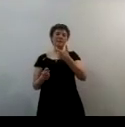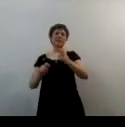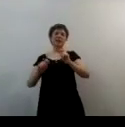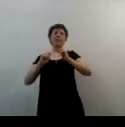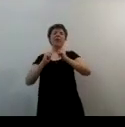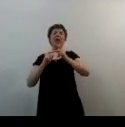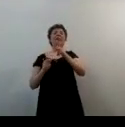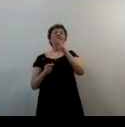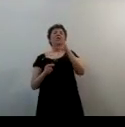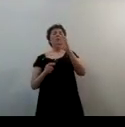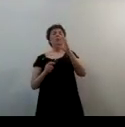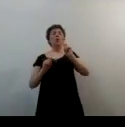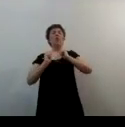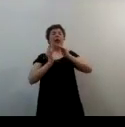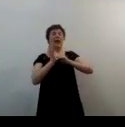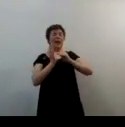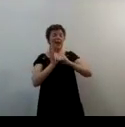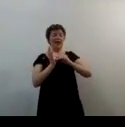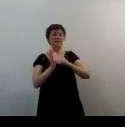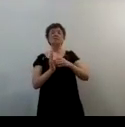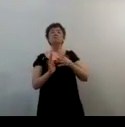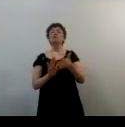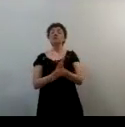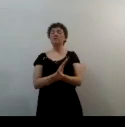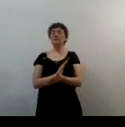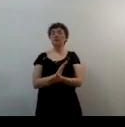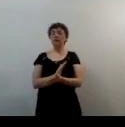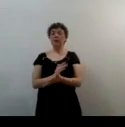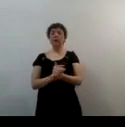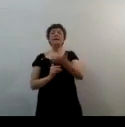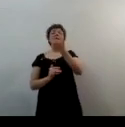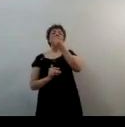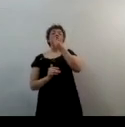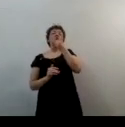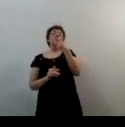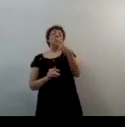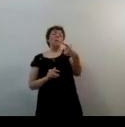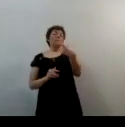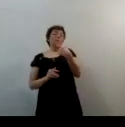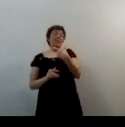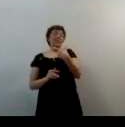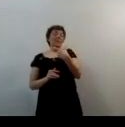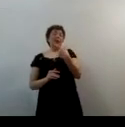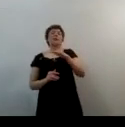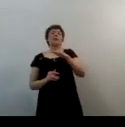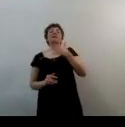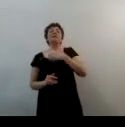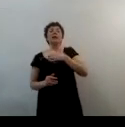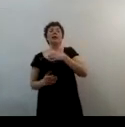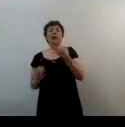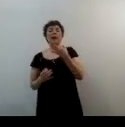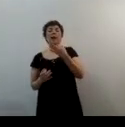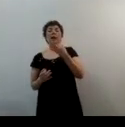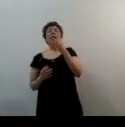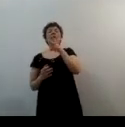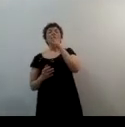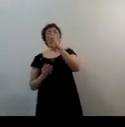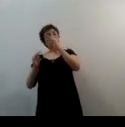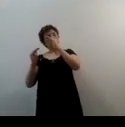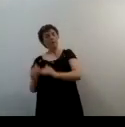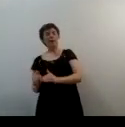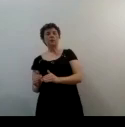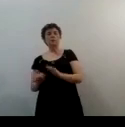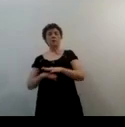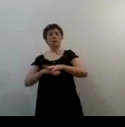grasa. ¿Eso qué quiere decir? Pues que si yo me como una pizza, al día siguiente voy a reducir la cantidad de carbohidratos. Aunque